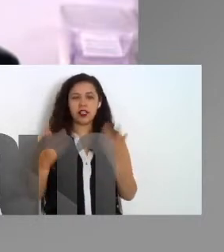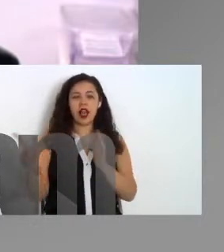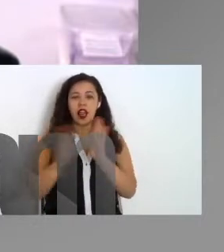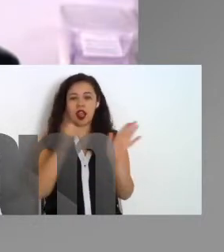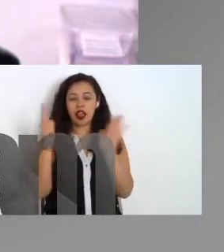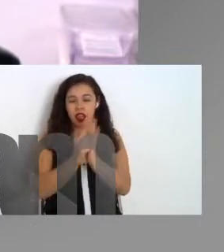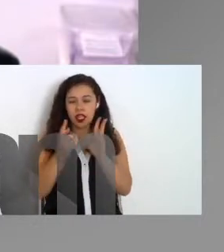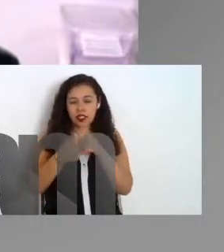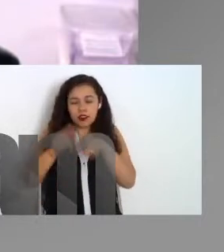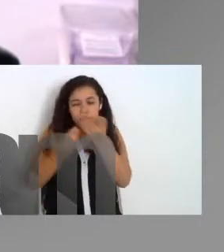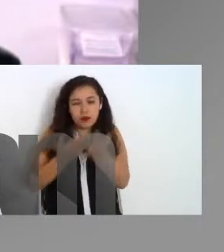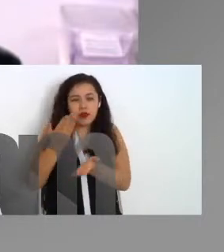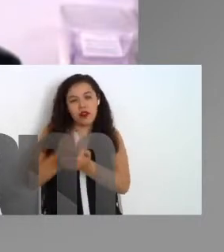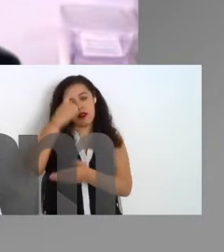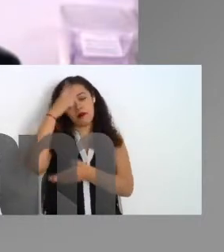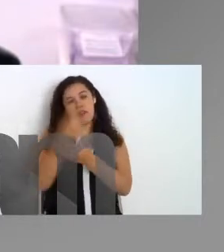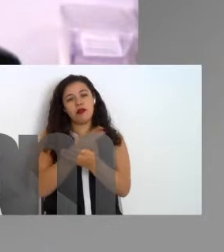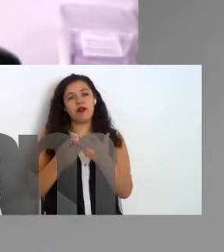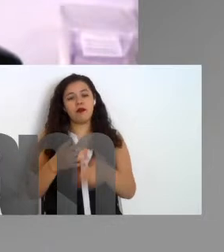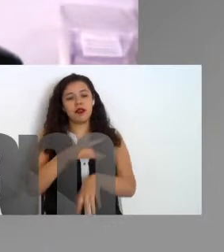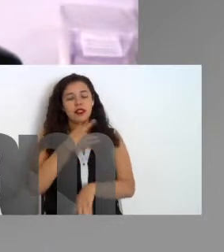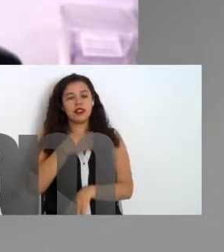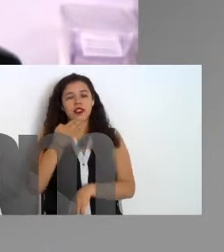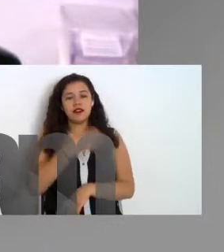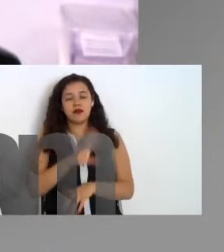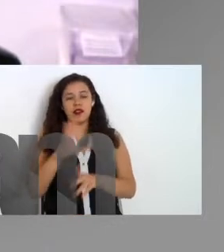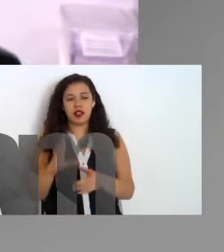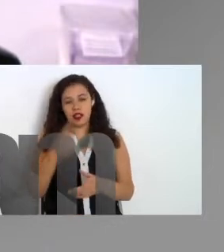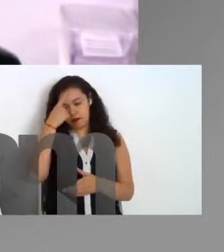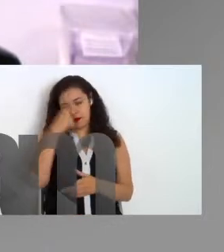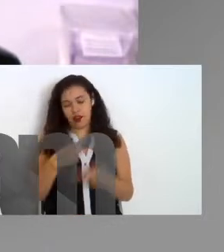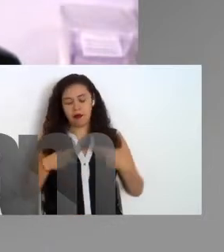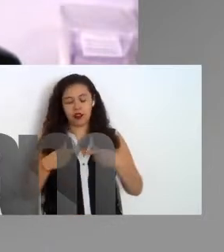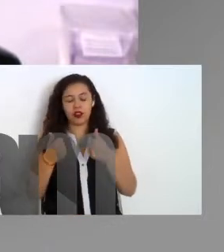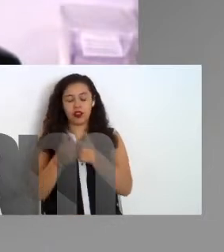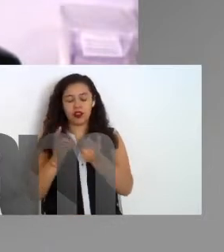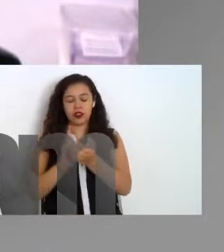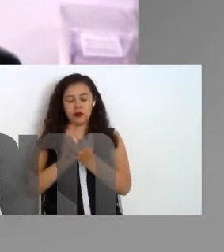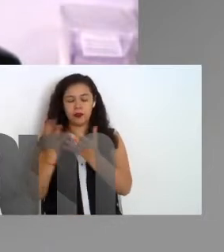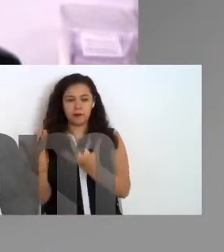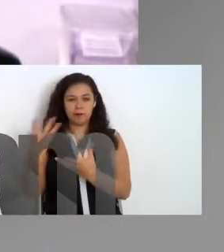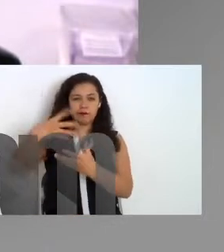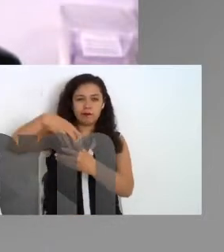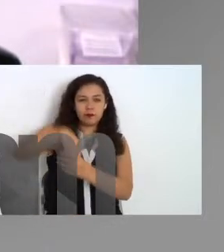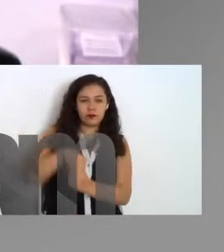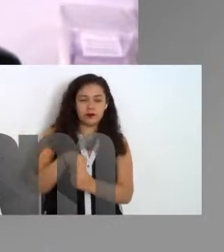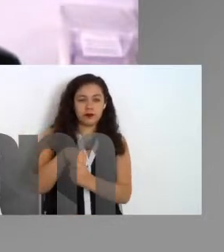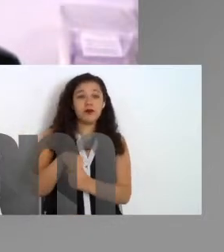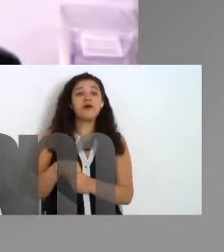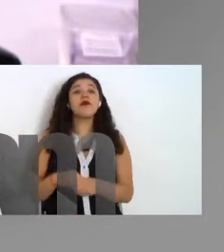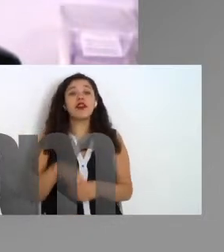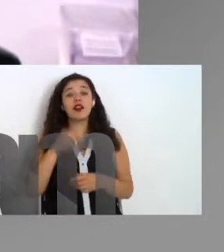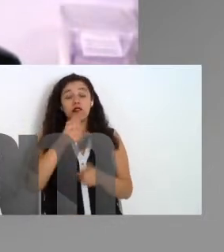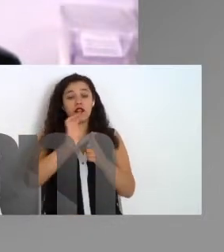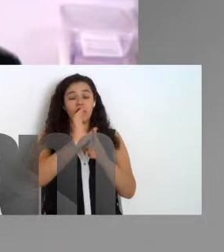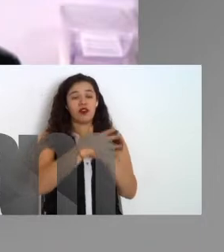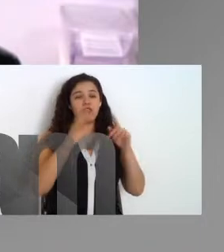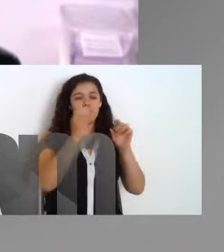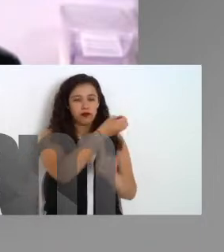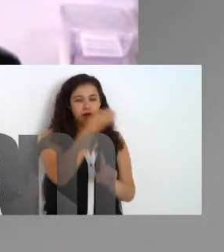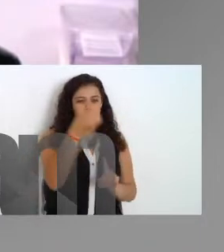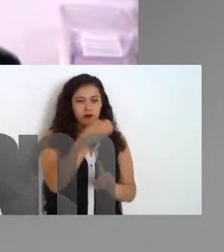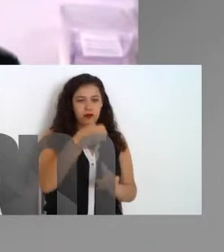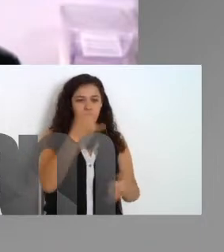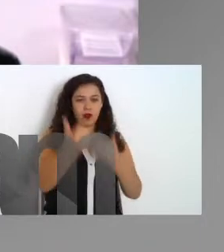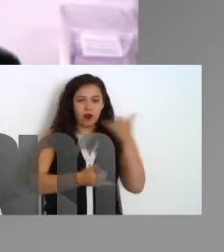Programa Nacional para el Bienestar y la Incorporación al Desarrollo de las Personas con Discapacidad, Formó parte del comité organizador de los Juegos Olímpicos